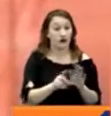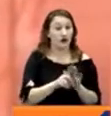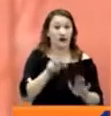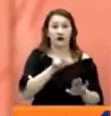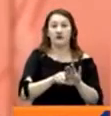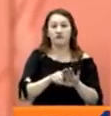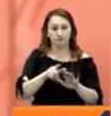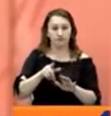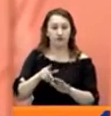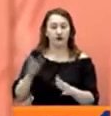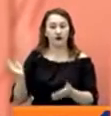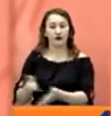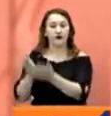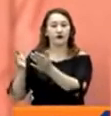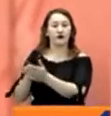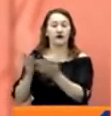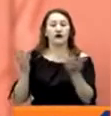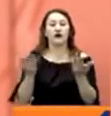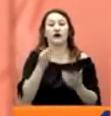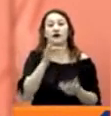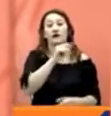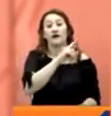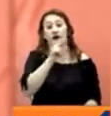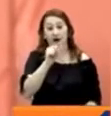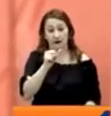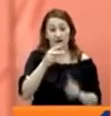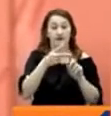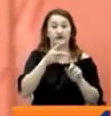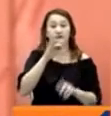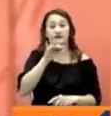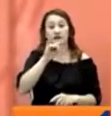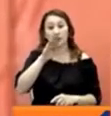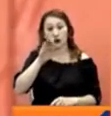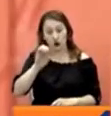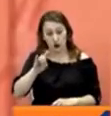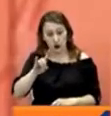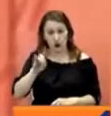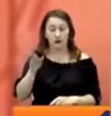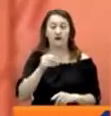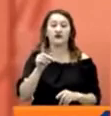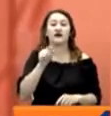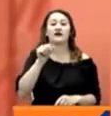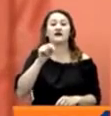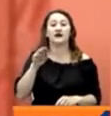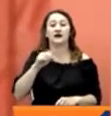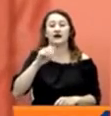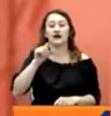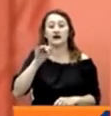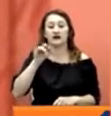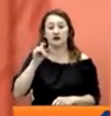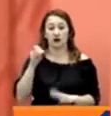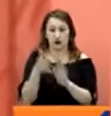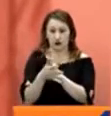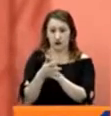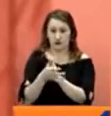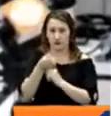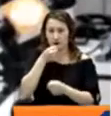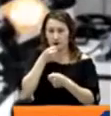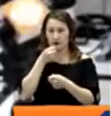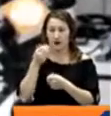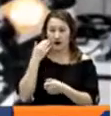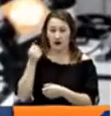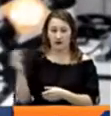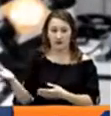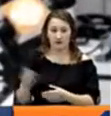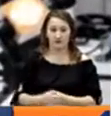en el Tarra, Tibú y también en San Calixto. Kelly Carrascal, periodista de la Radio Nacional de Colombia, tiene más detalles.